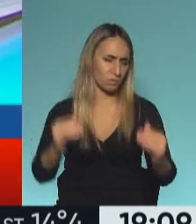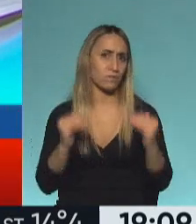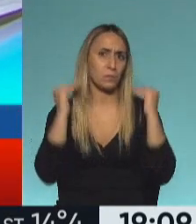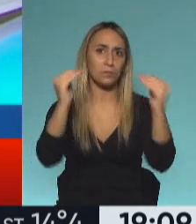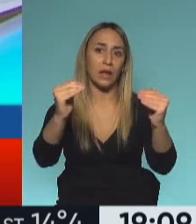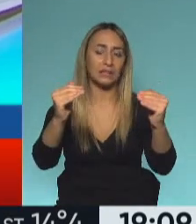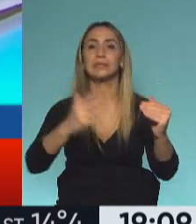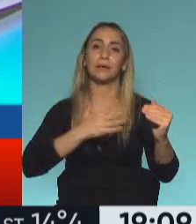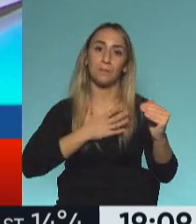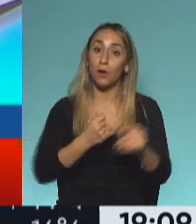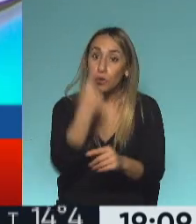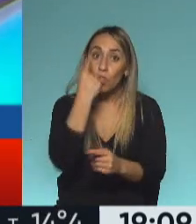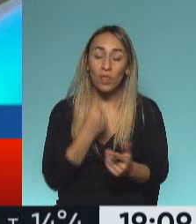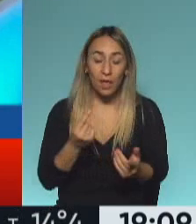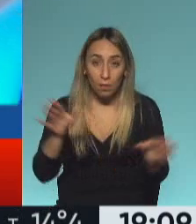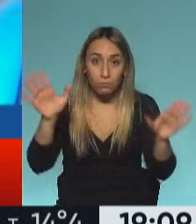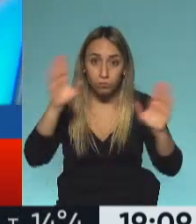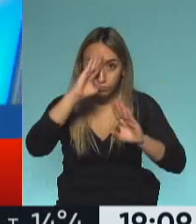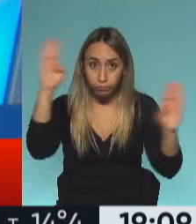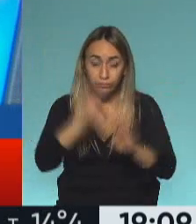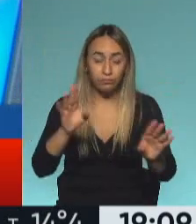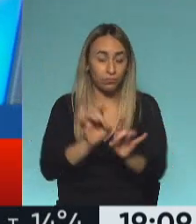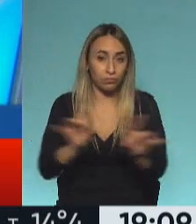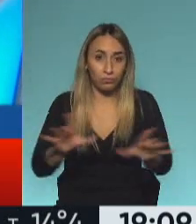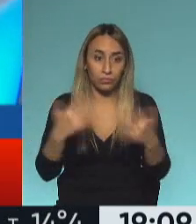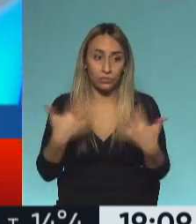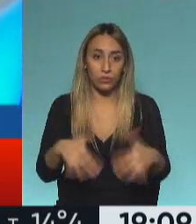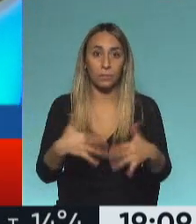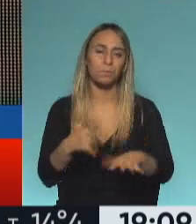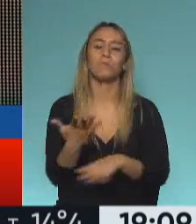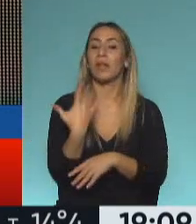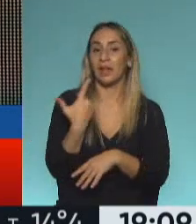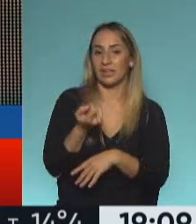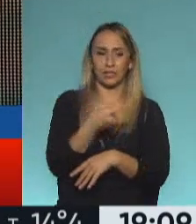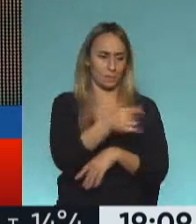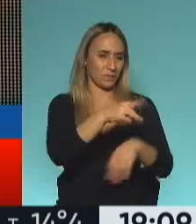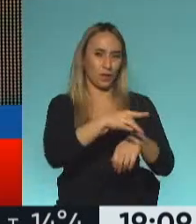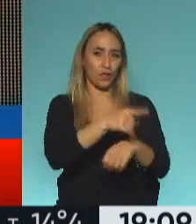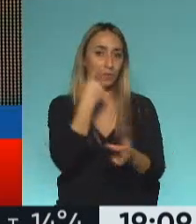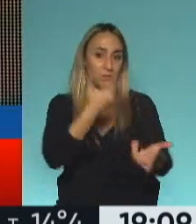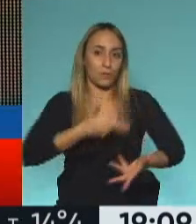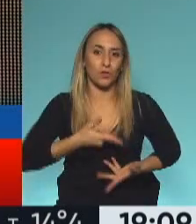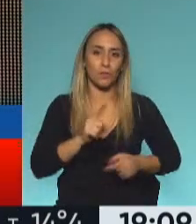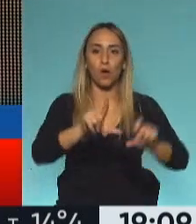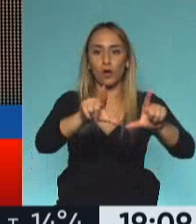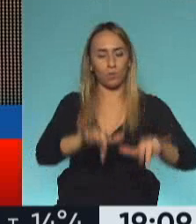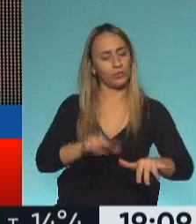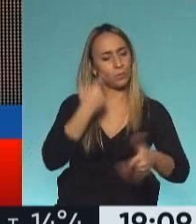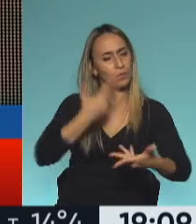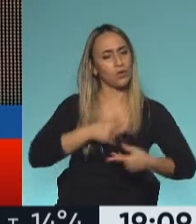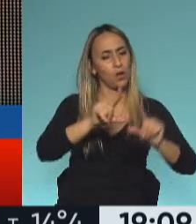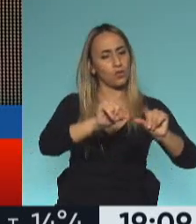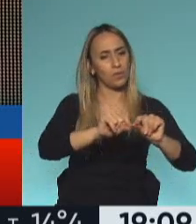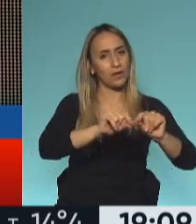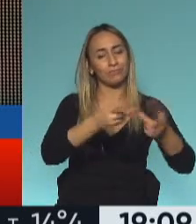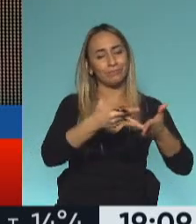a este récord, pero en un día solo. Sí, recién el doctor allí con sus números me mostraba en la computadora cómo ha ido evolucionando, iba